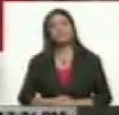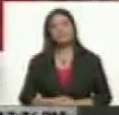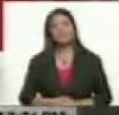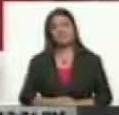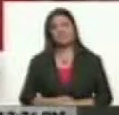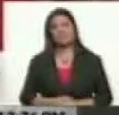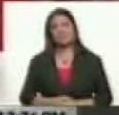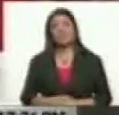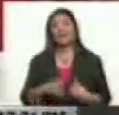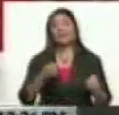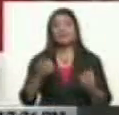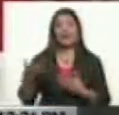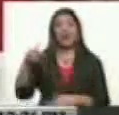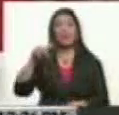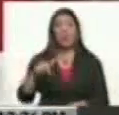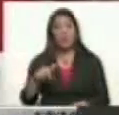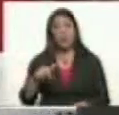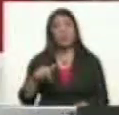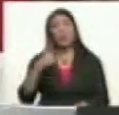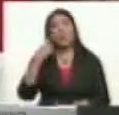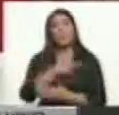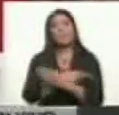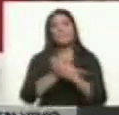estaremos entregando al día de hoy